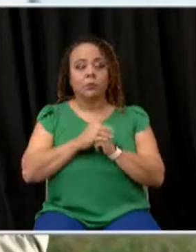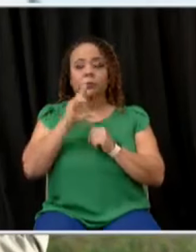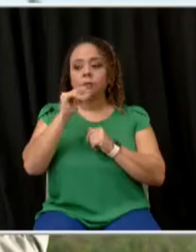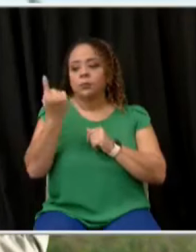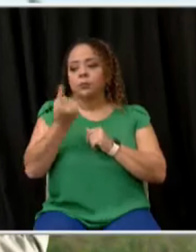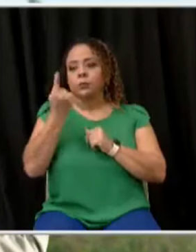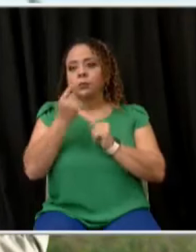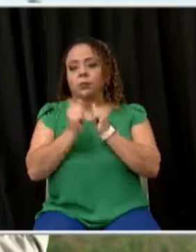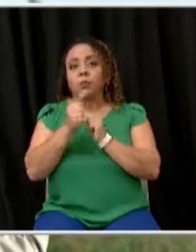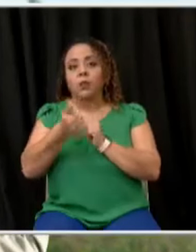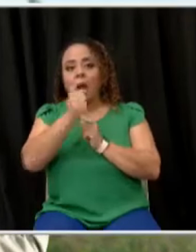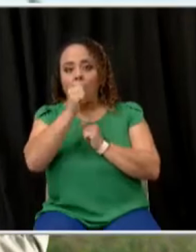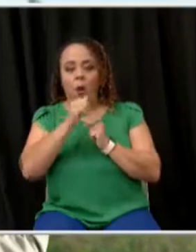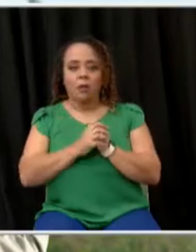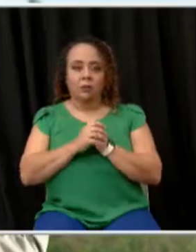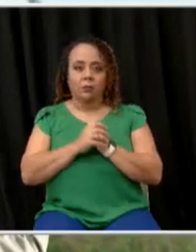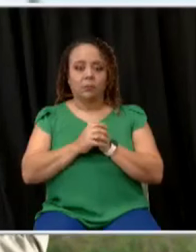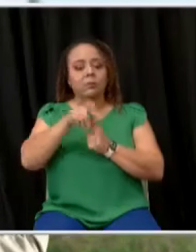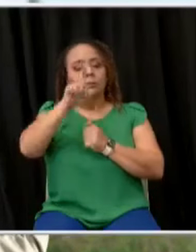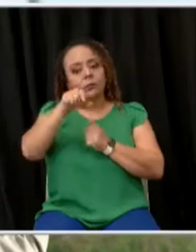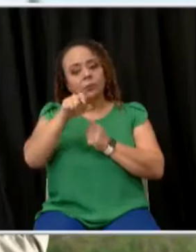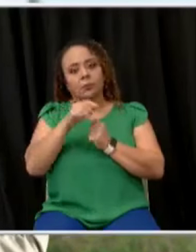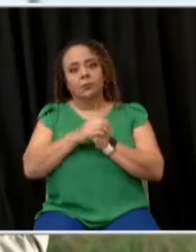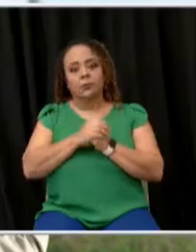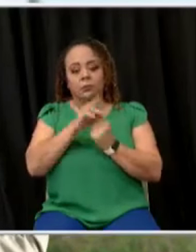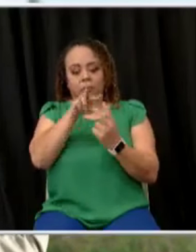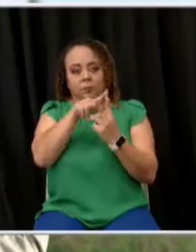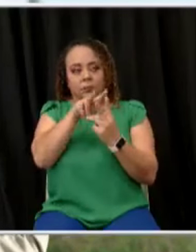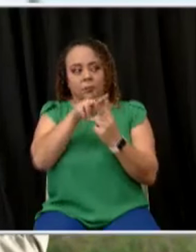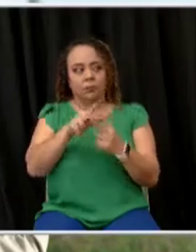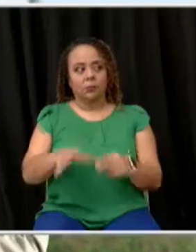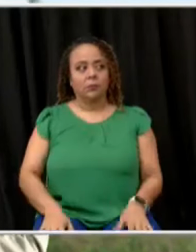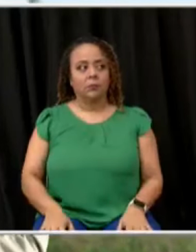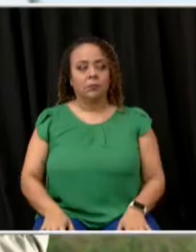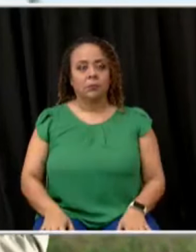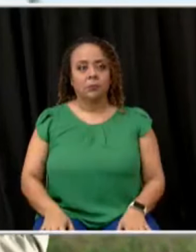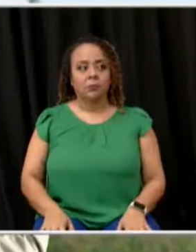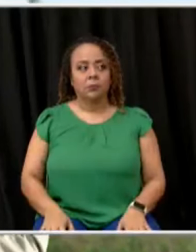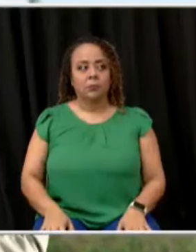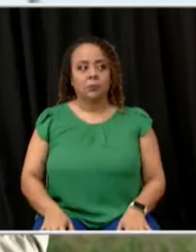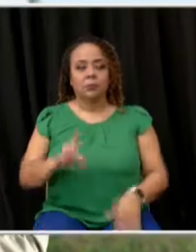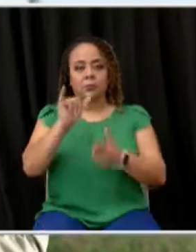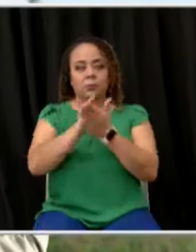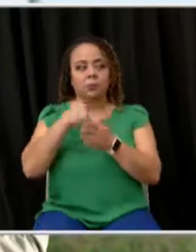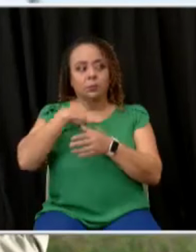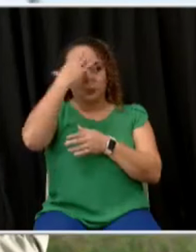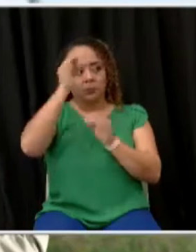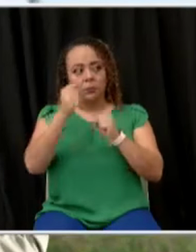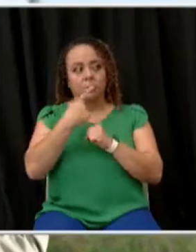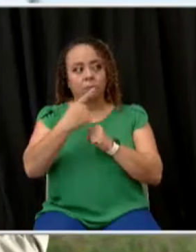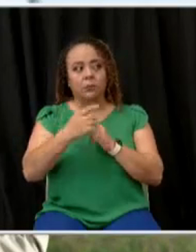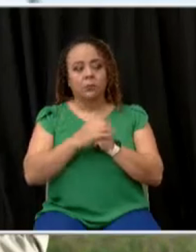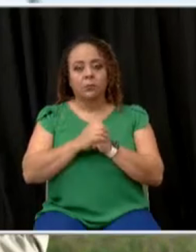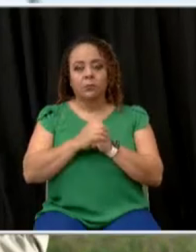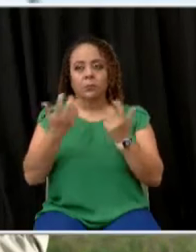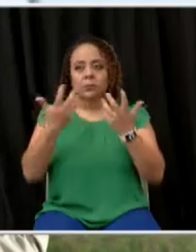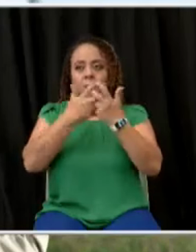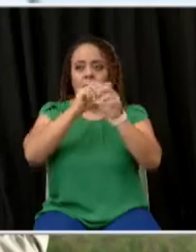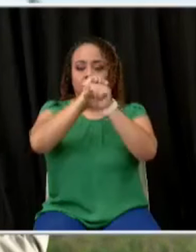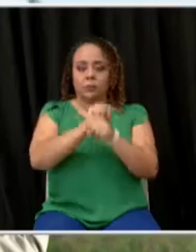es solamente con agua. Tiene que haber disposición de las dos cosas. Okay. Y esto es lo que yo creo que podemos decir, o sea, la aclimatación